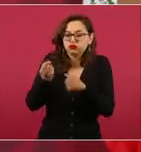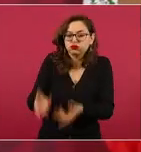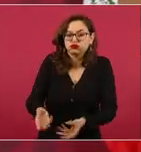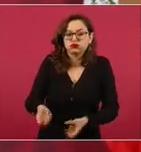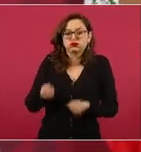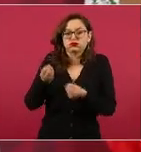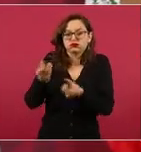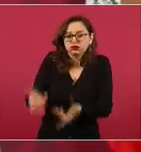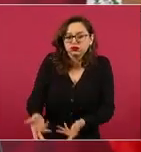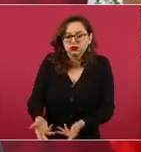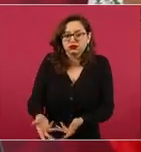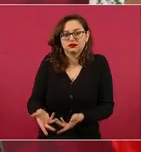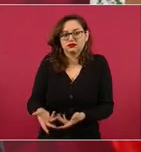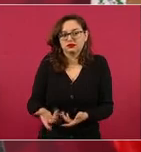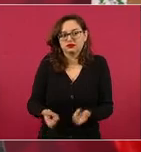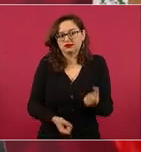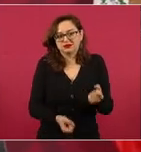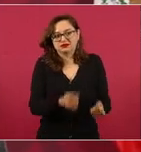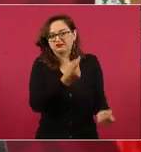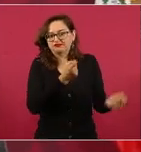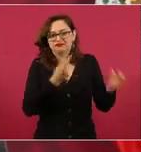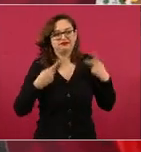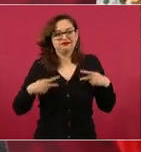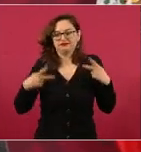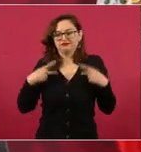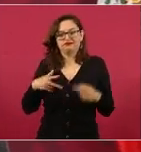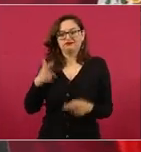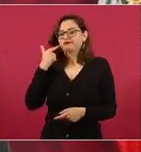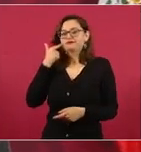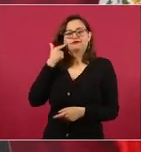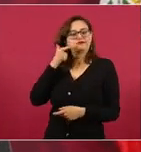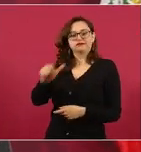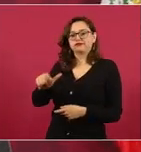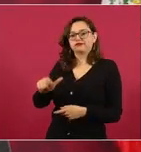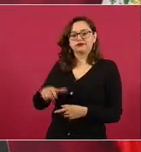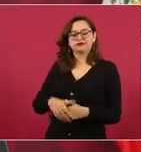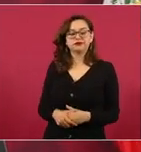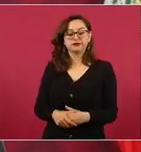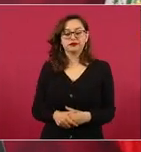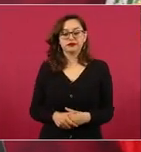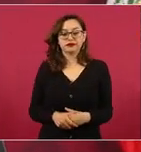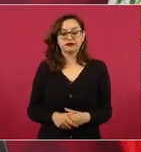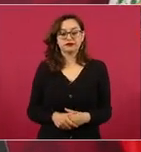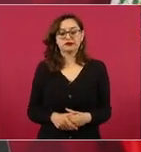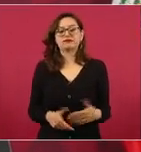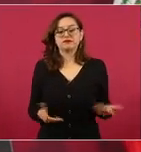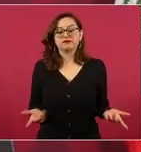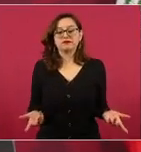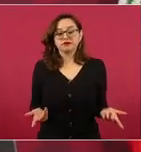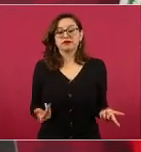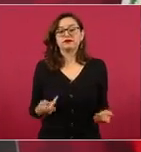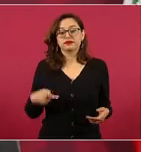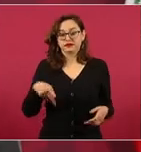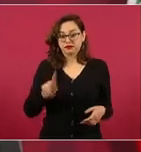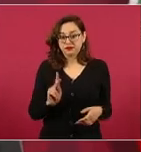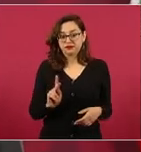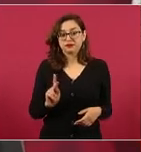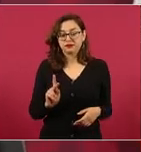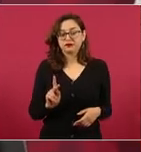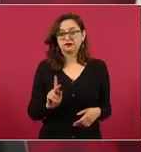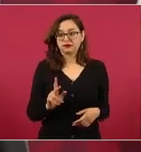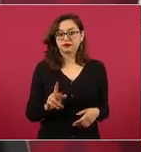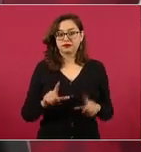y no todos, pero sí lo mejor que tenemos en México,